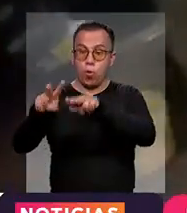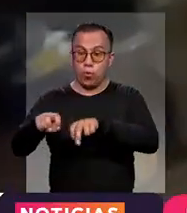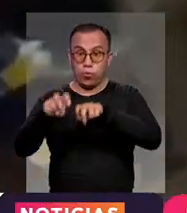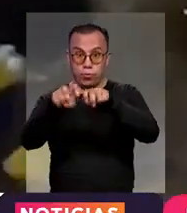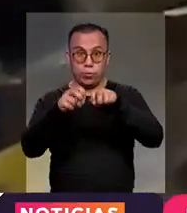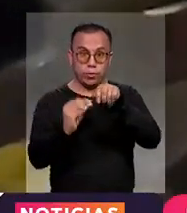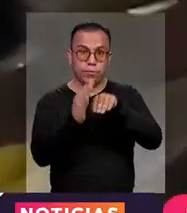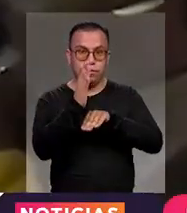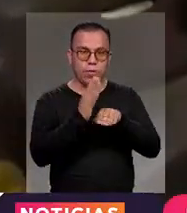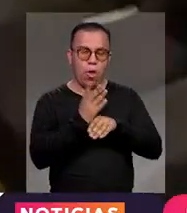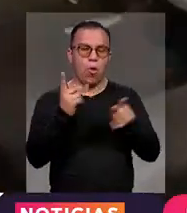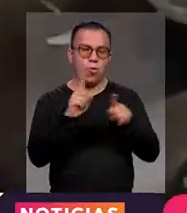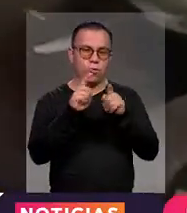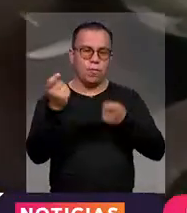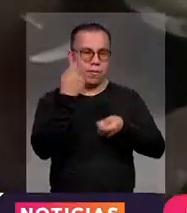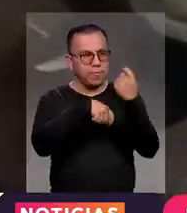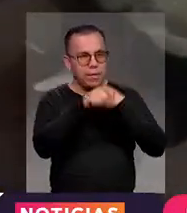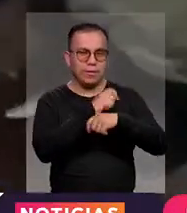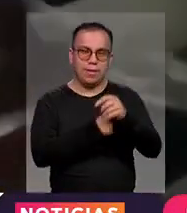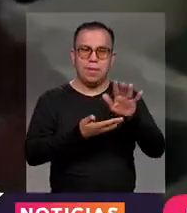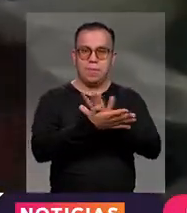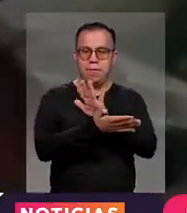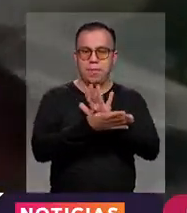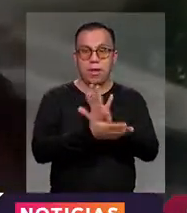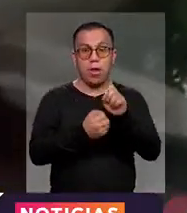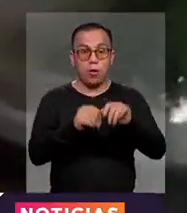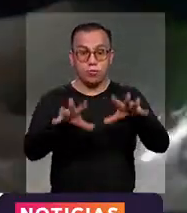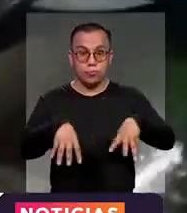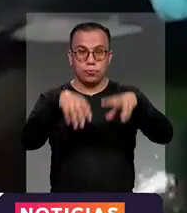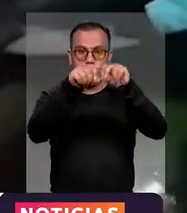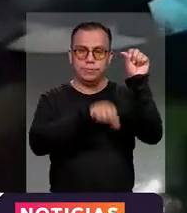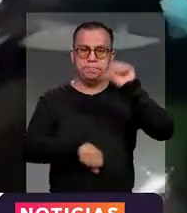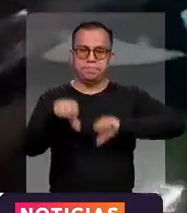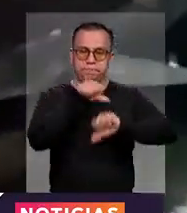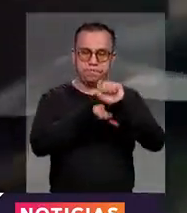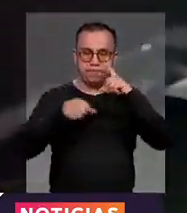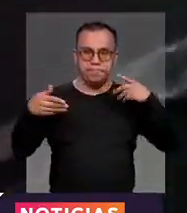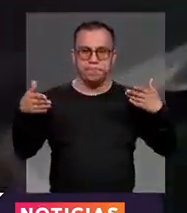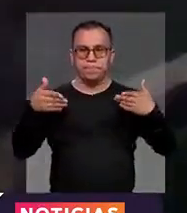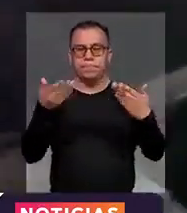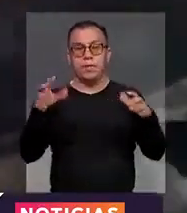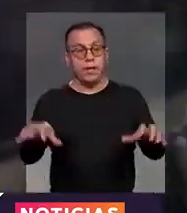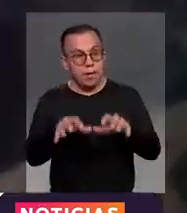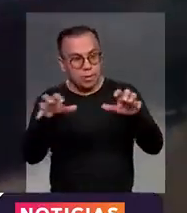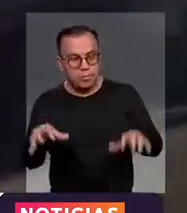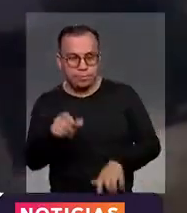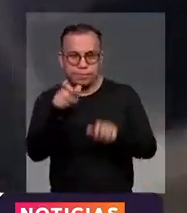lavado de activos tráfico de sustancias químicas y a personas que se dediquen a este tipo de actividades ilícito